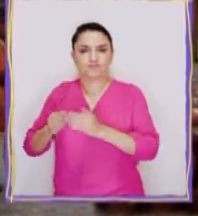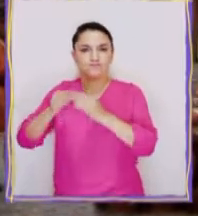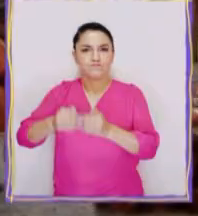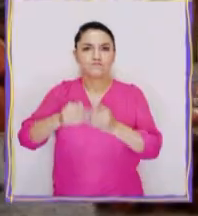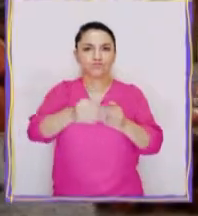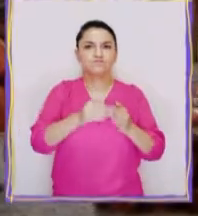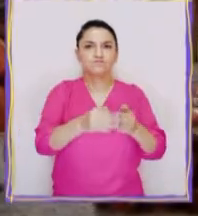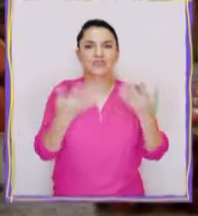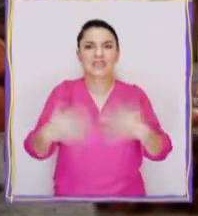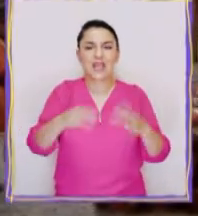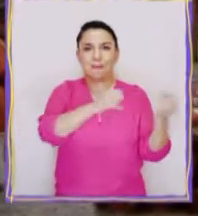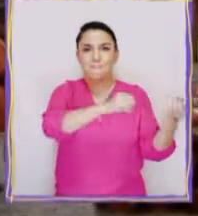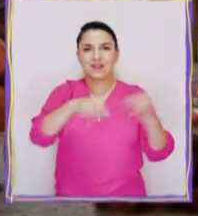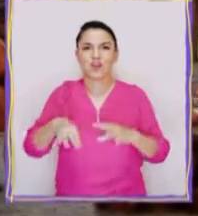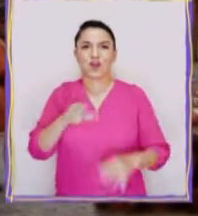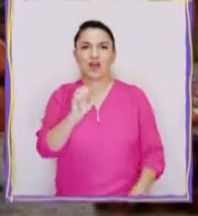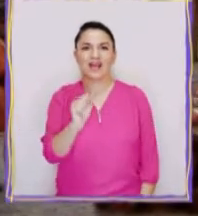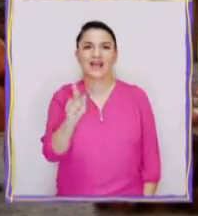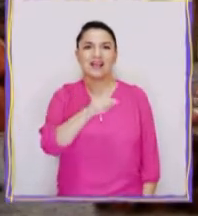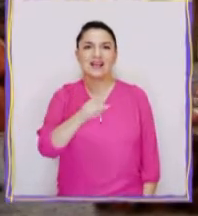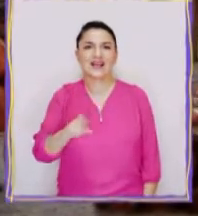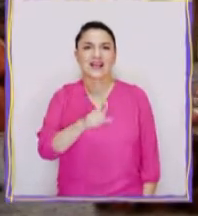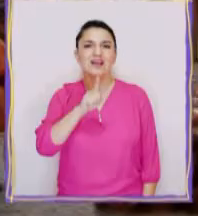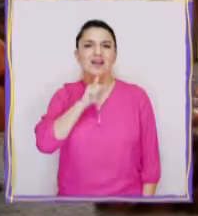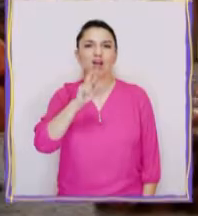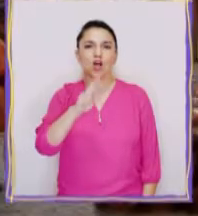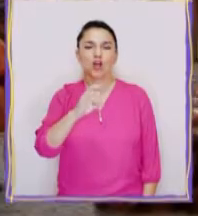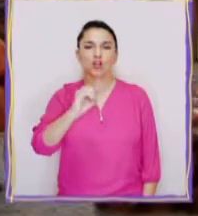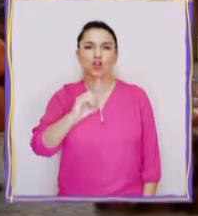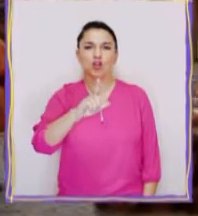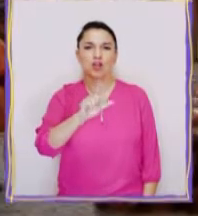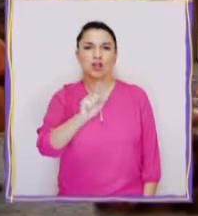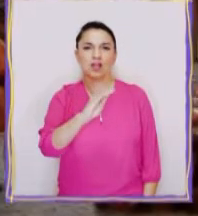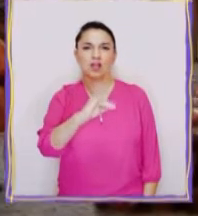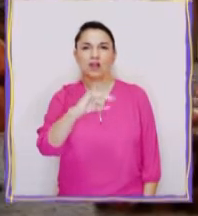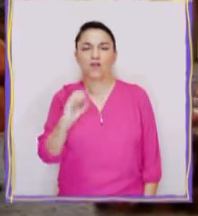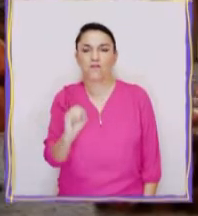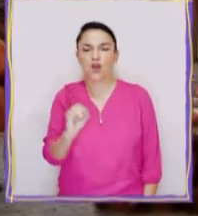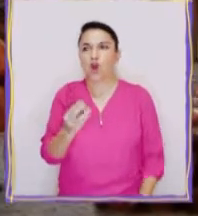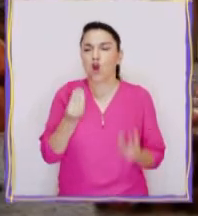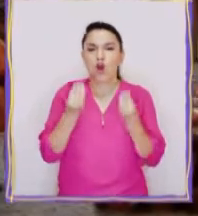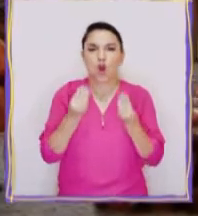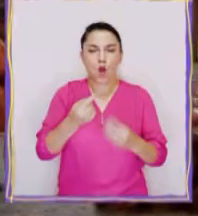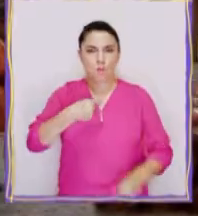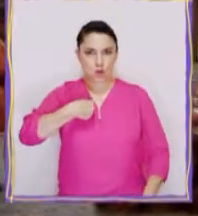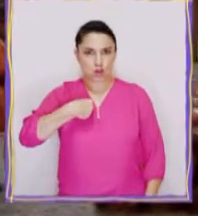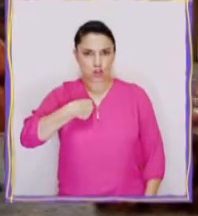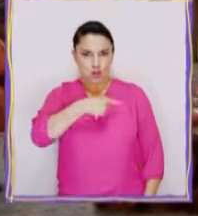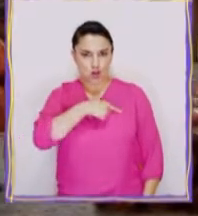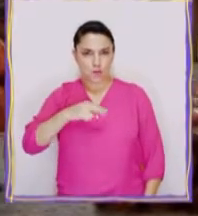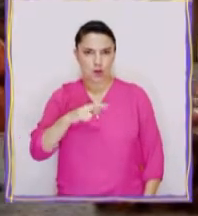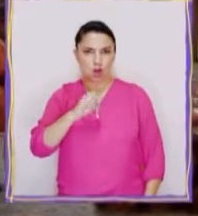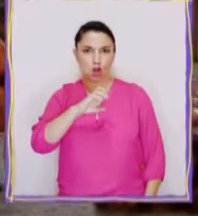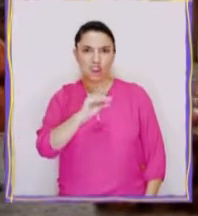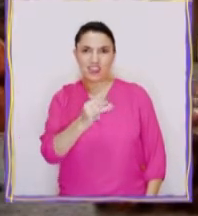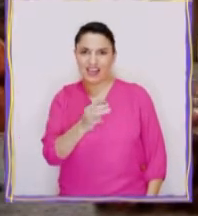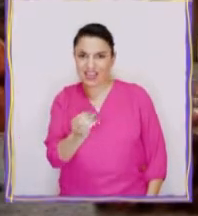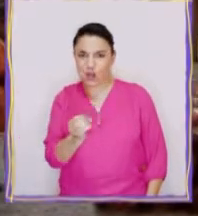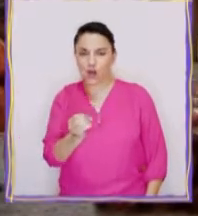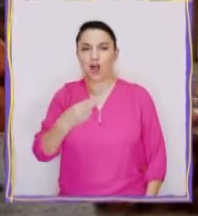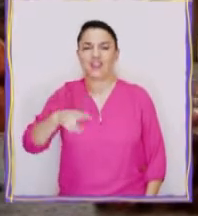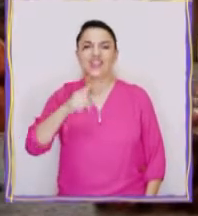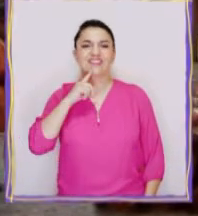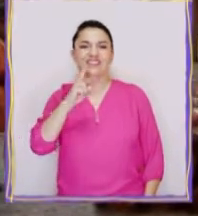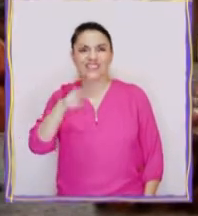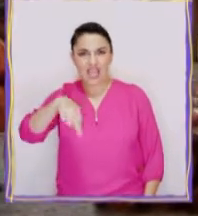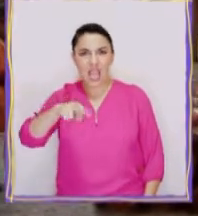poder zarpar y ha perdido el astrolabio. ¿Cómo se supone que yo, Rodrigo de Triana,